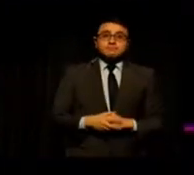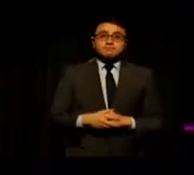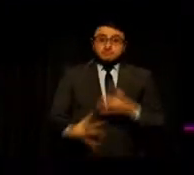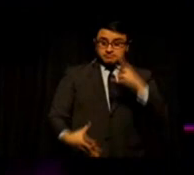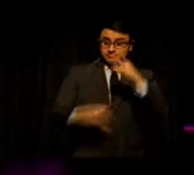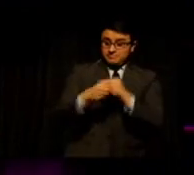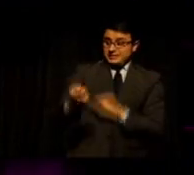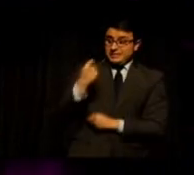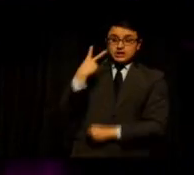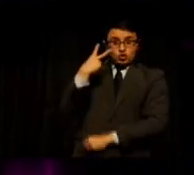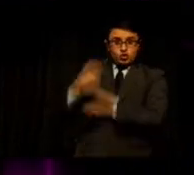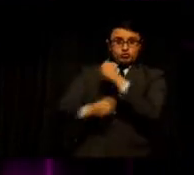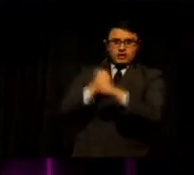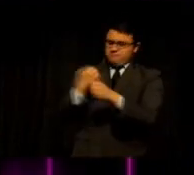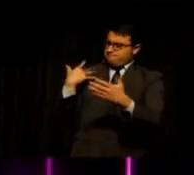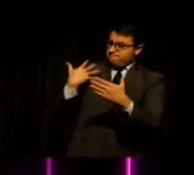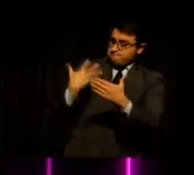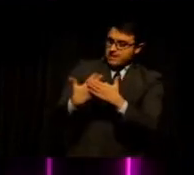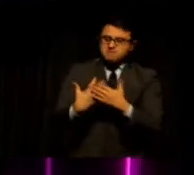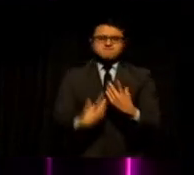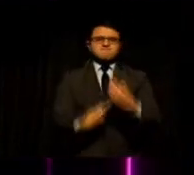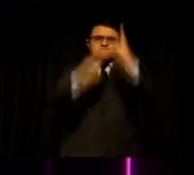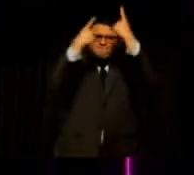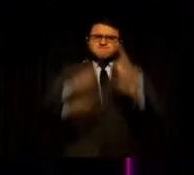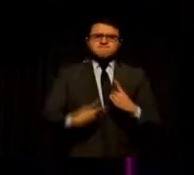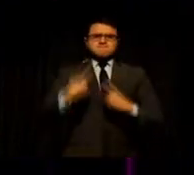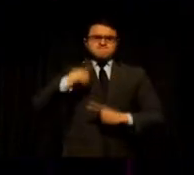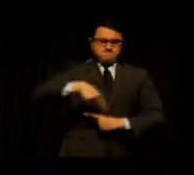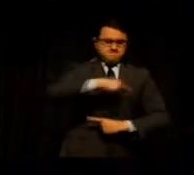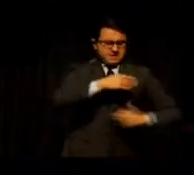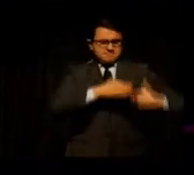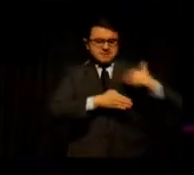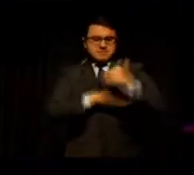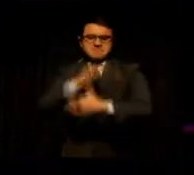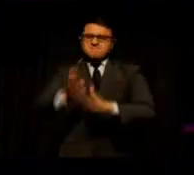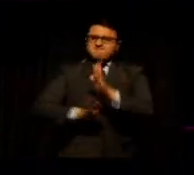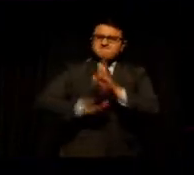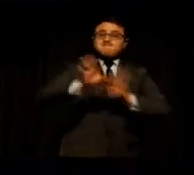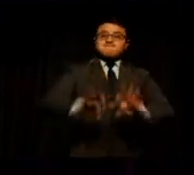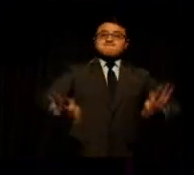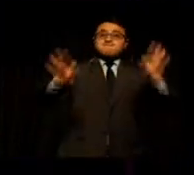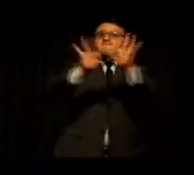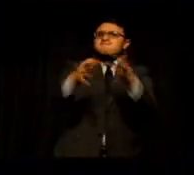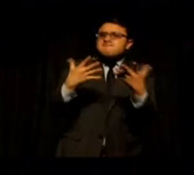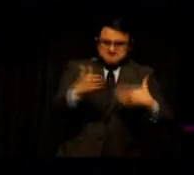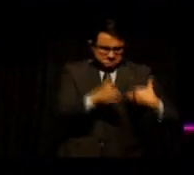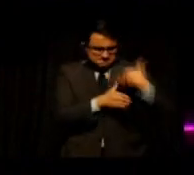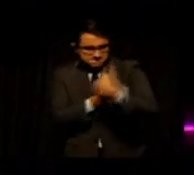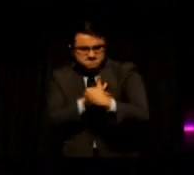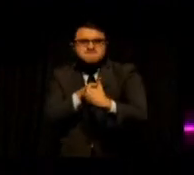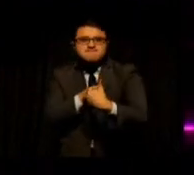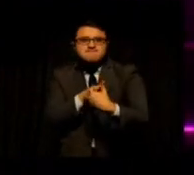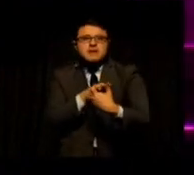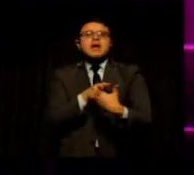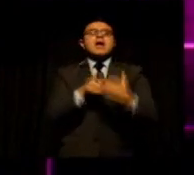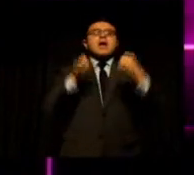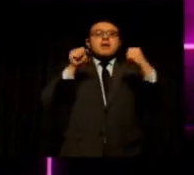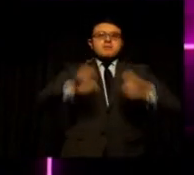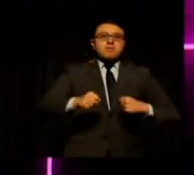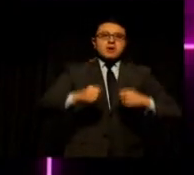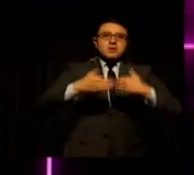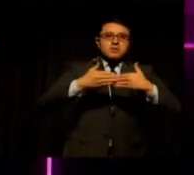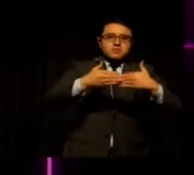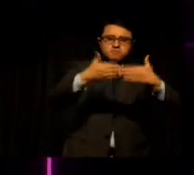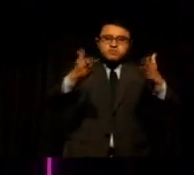en esos dos años decidimos dar otro paso trascendental y fue nuevamente abrir las subastas